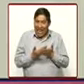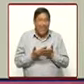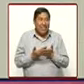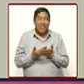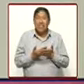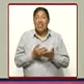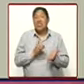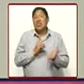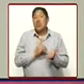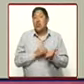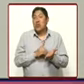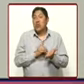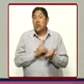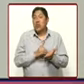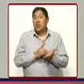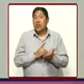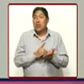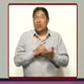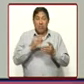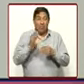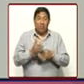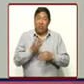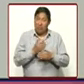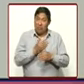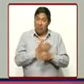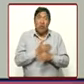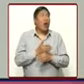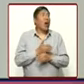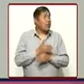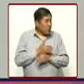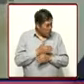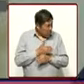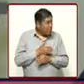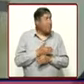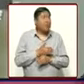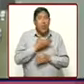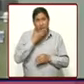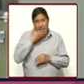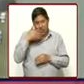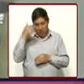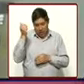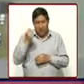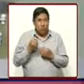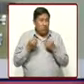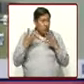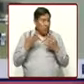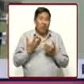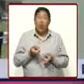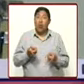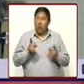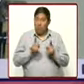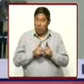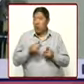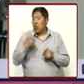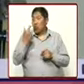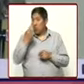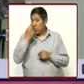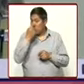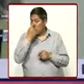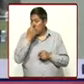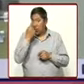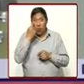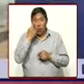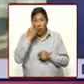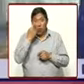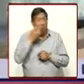recuperando. ¿Y el doctor va a ir, esa visión va a ir mejorando todavía? Sí, va a mejorar mucho más. Y cuando le toquemos el otro ojito, entonces va a